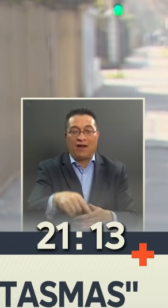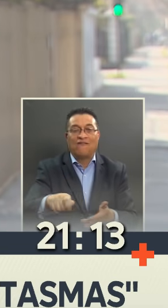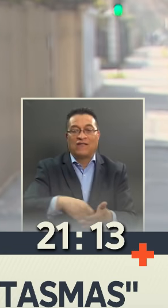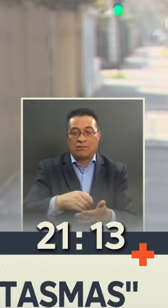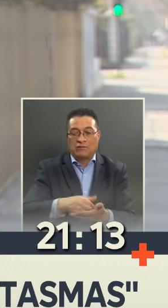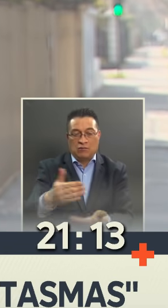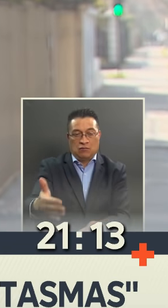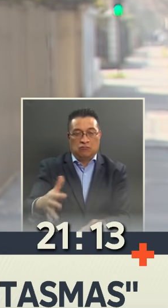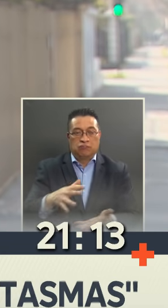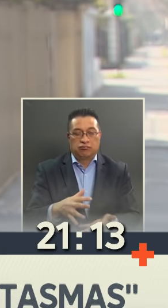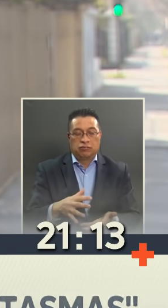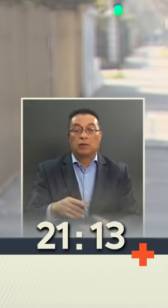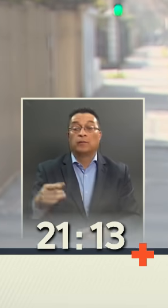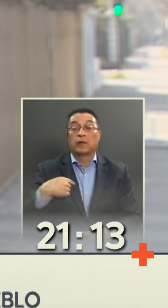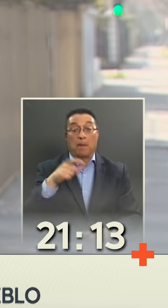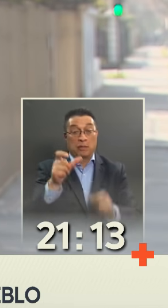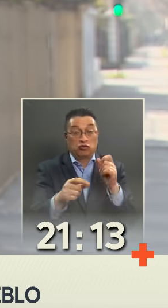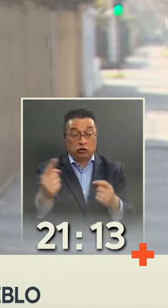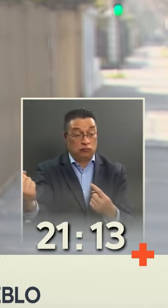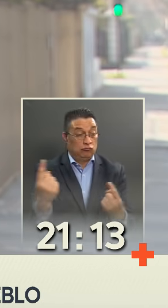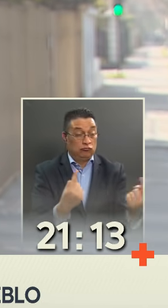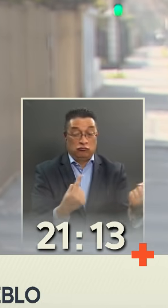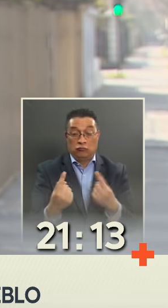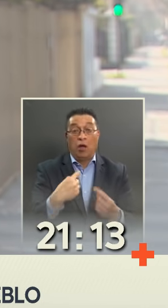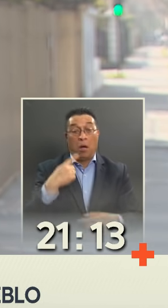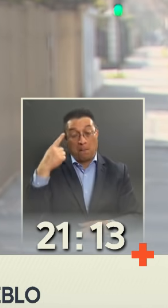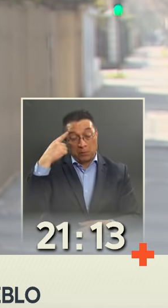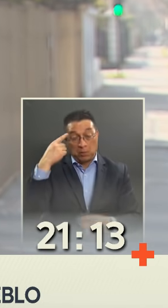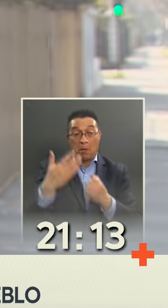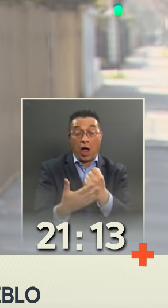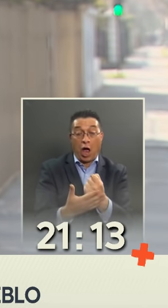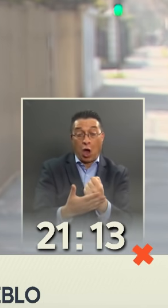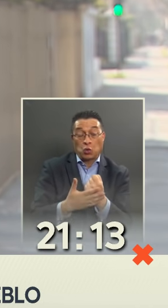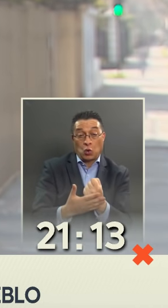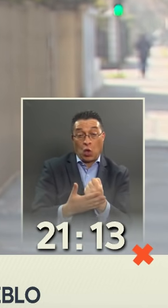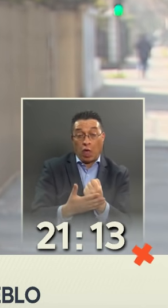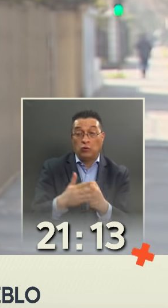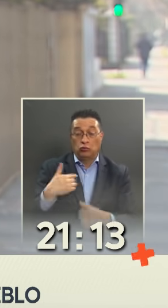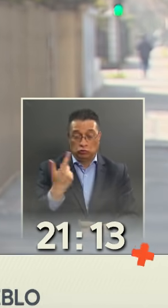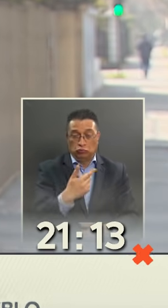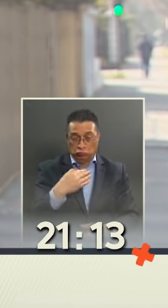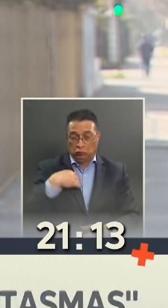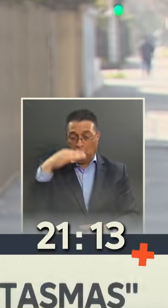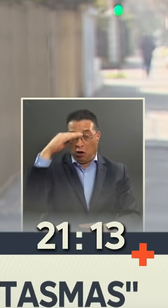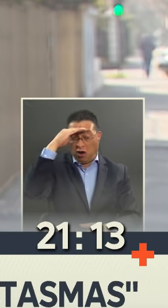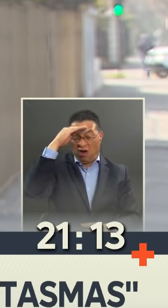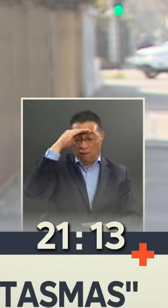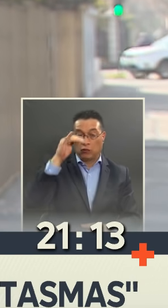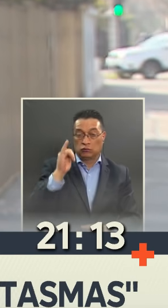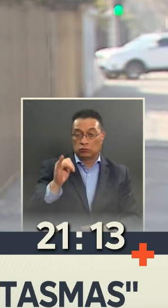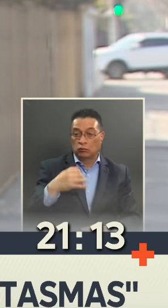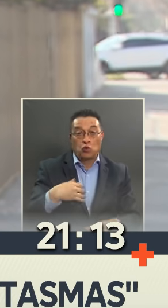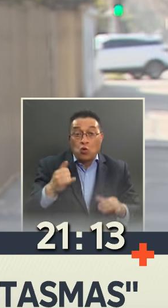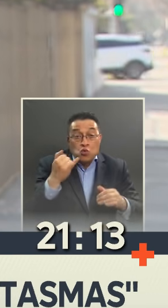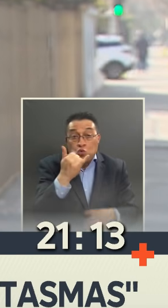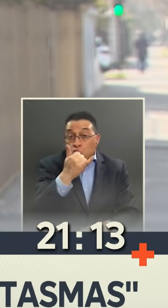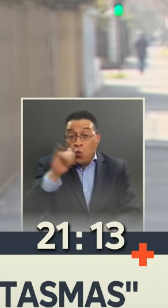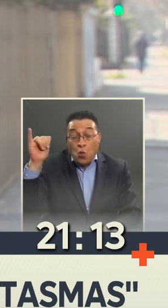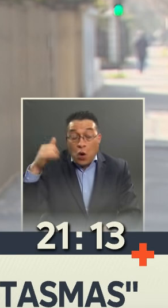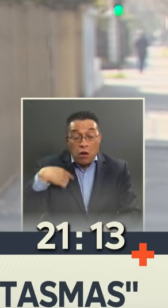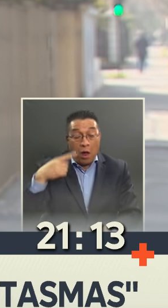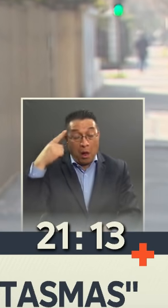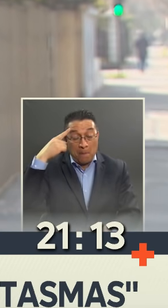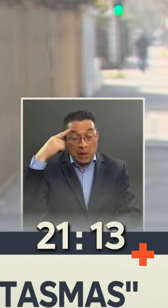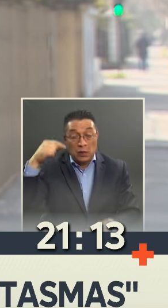acercaba, pensamos que lo hacía para ayudar de buena fe y nosotros confiamos y jamás en la vida iba a ir a presentar